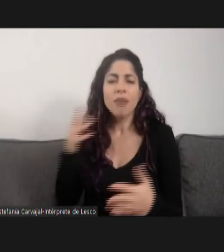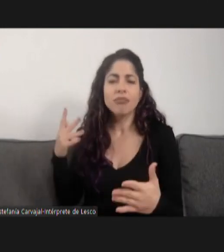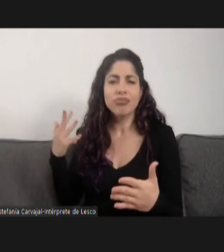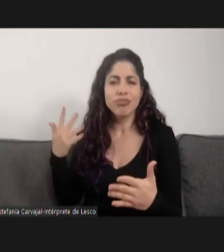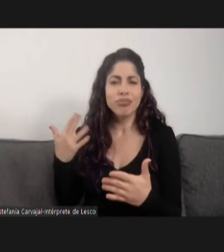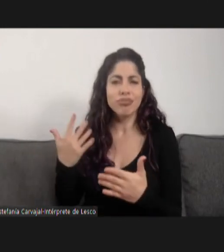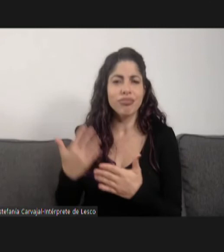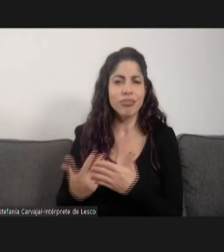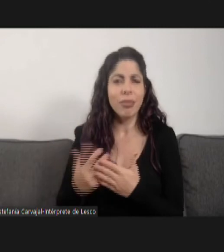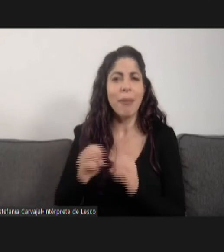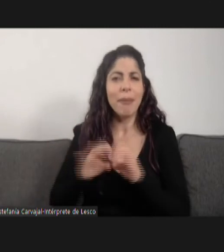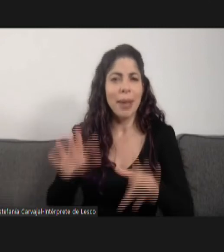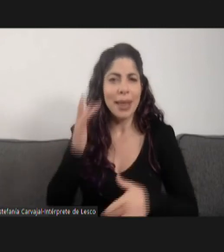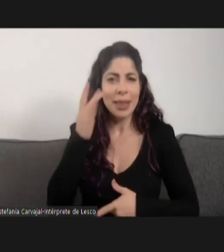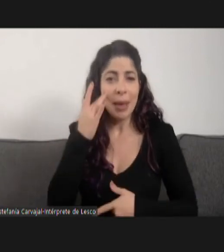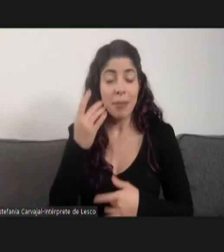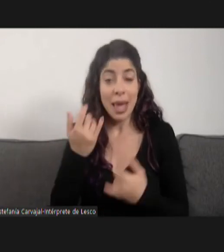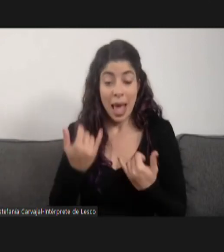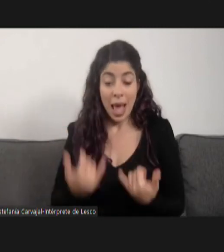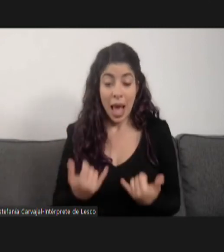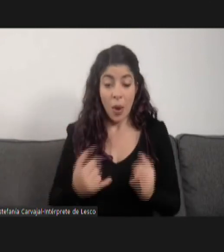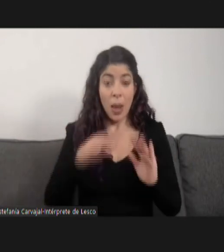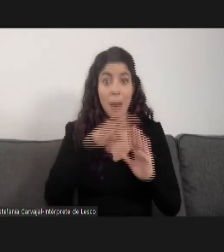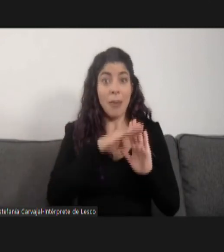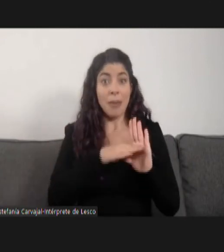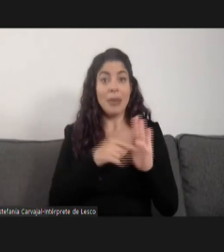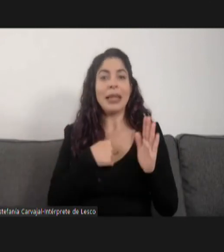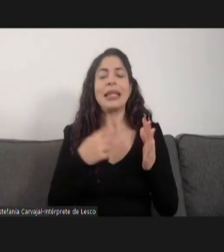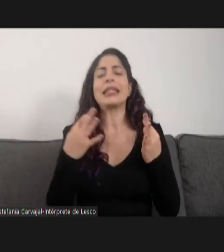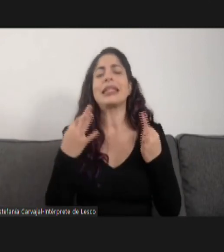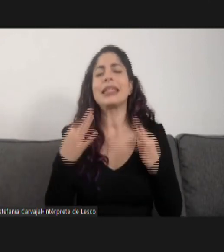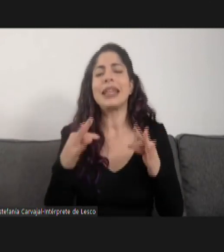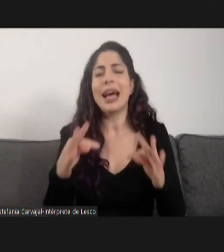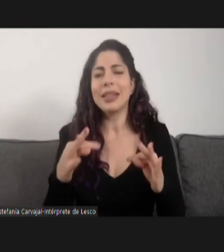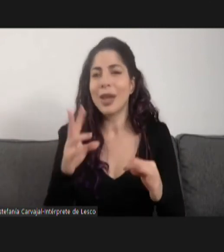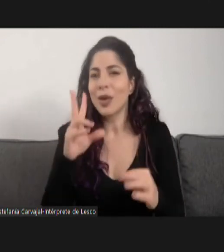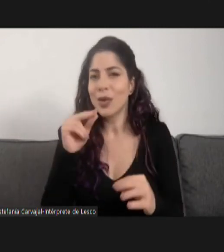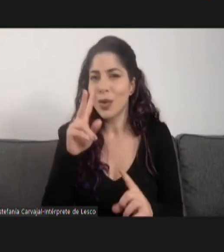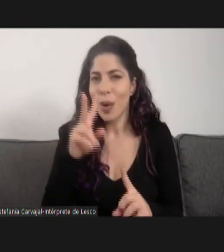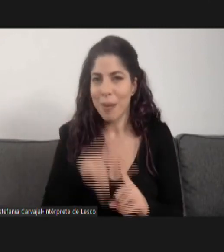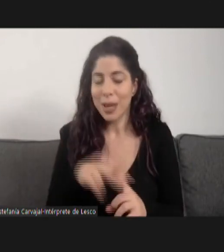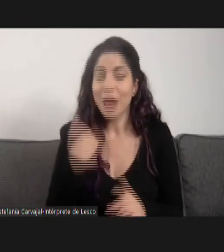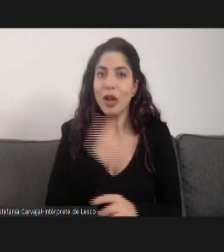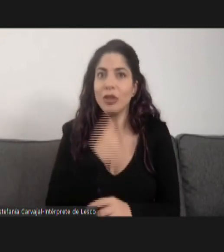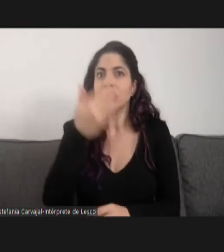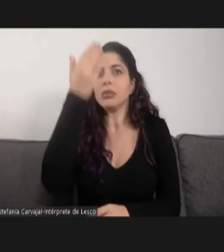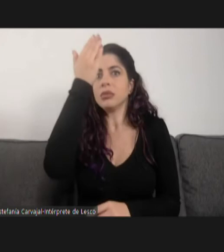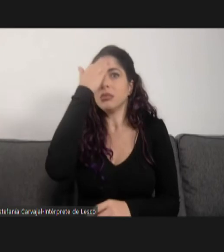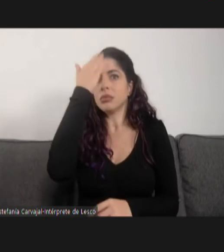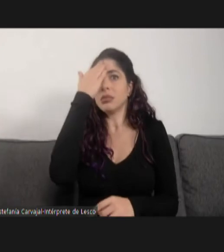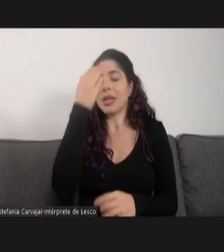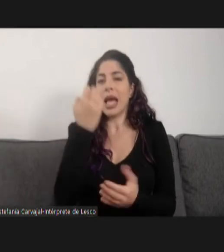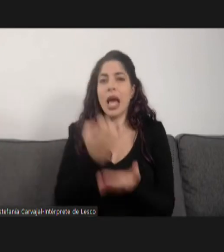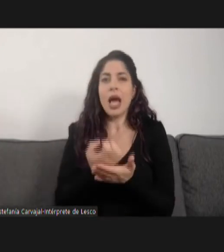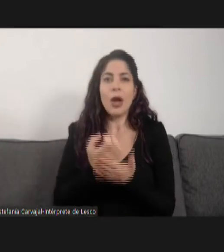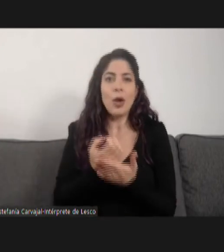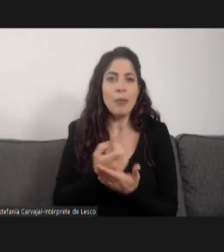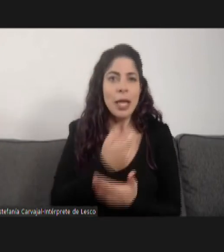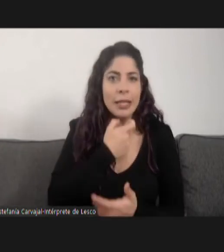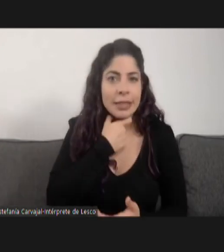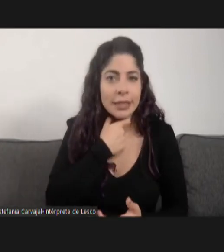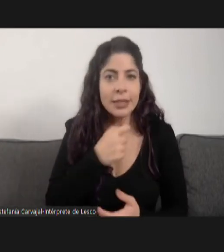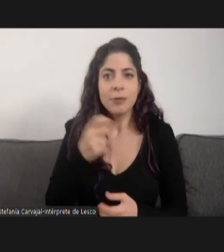Estas medidas en realidad que hemos tratado de no tomarlas, o sea, nosotros somos conscientes que hay una enorme necesidad de también que la economía